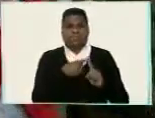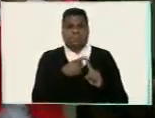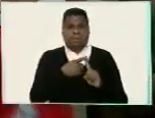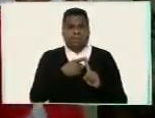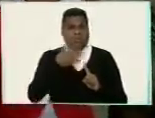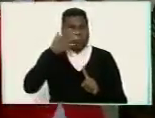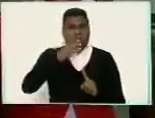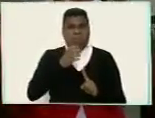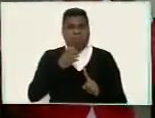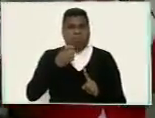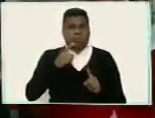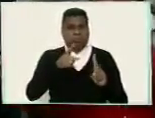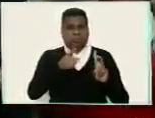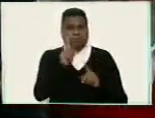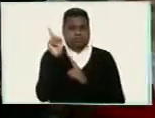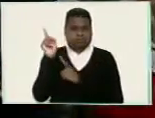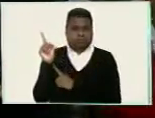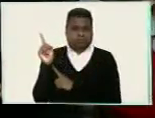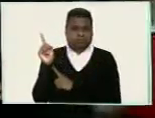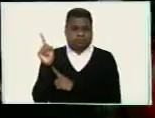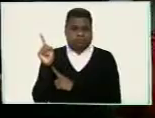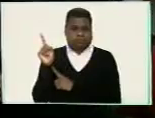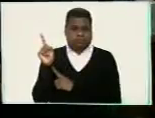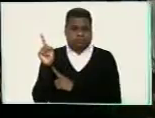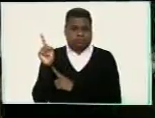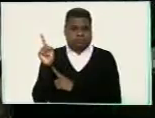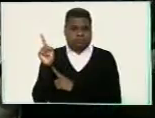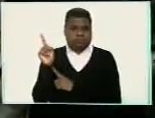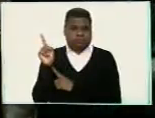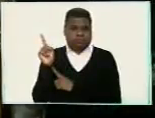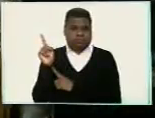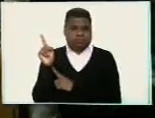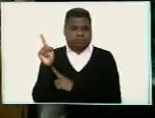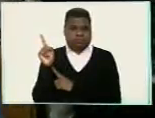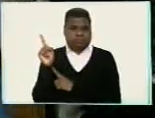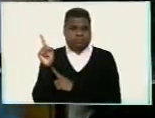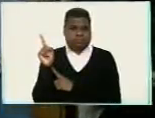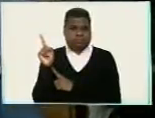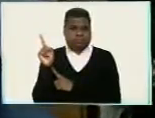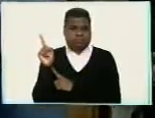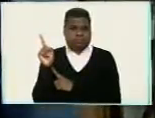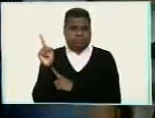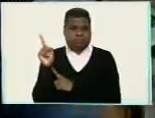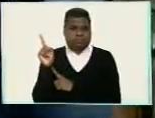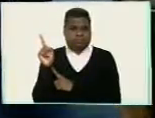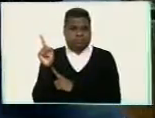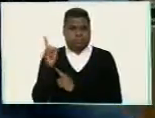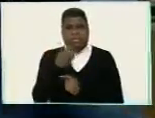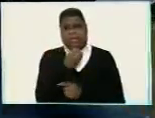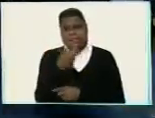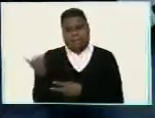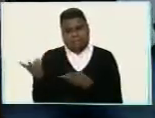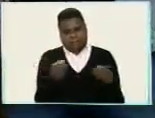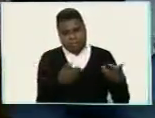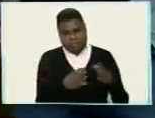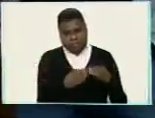Luis Romero, Emilio Vizcaíno, Omar Acedo y Chucho. Bienvenidos,